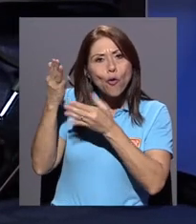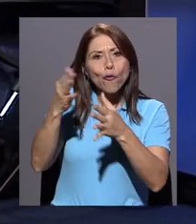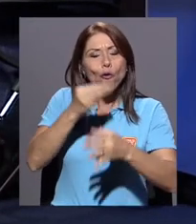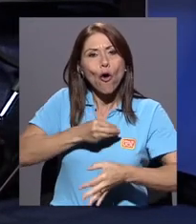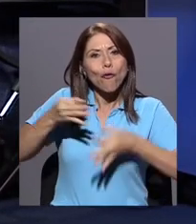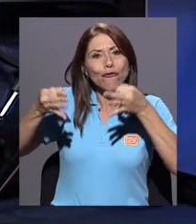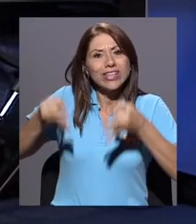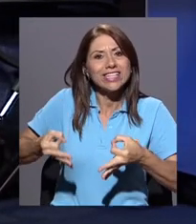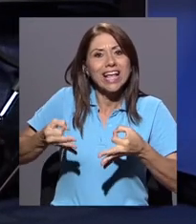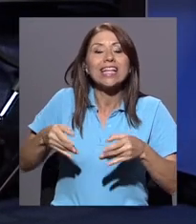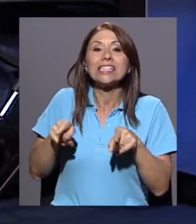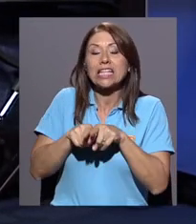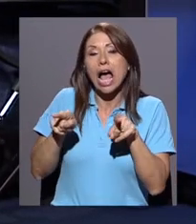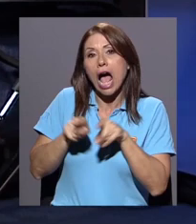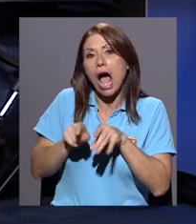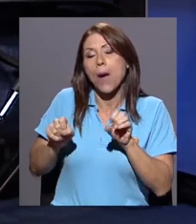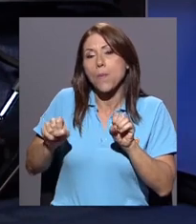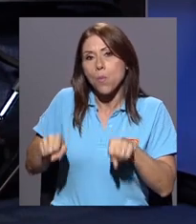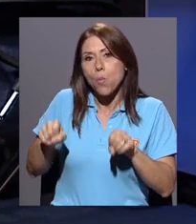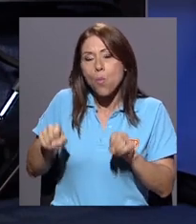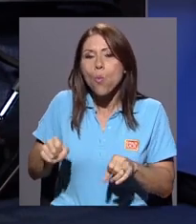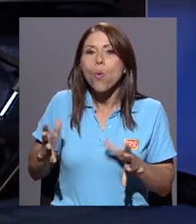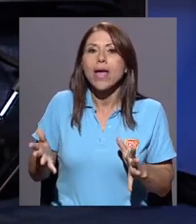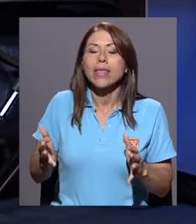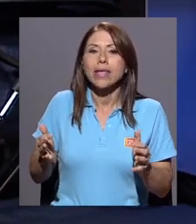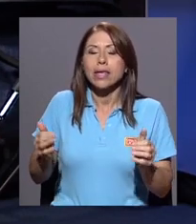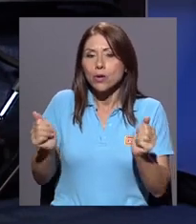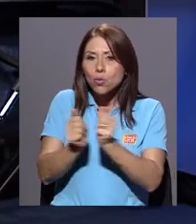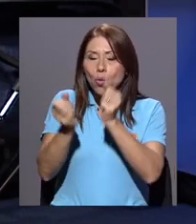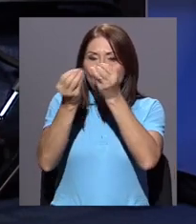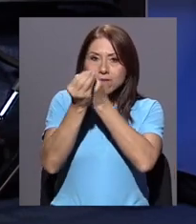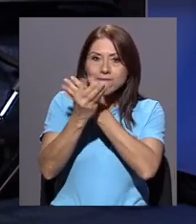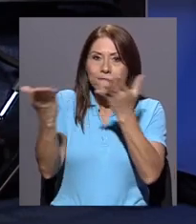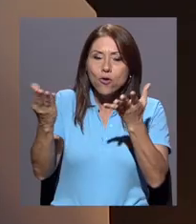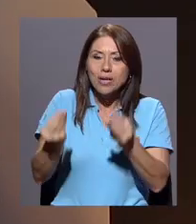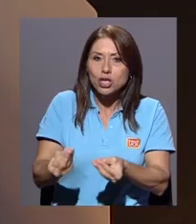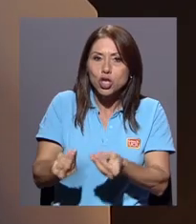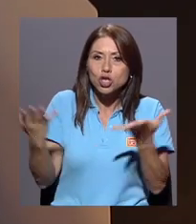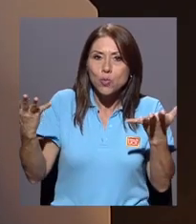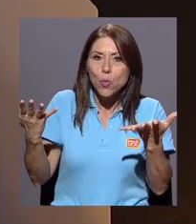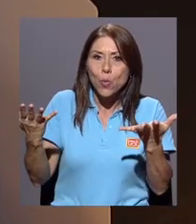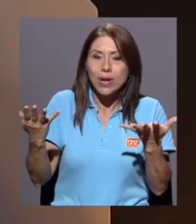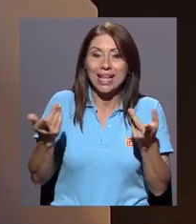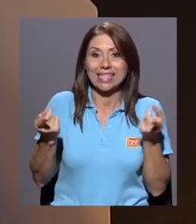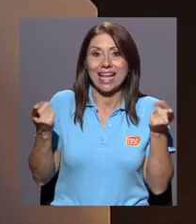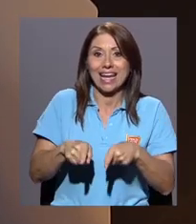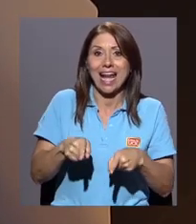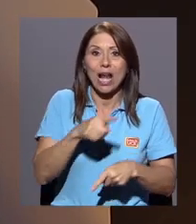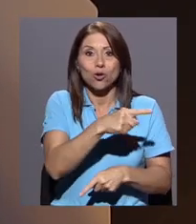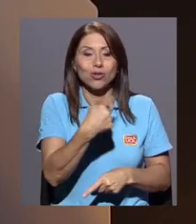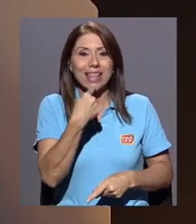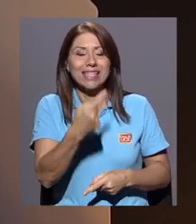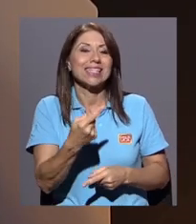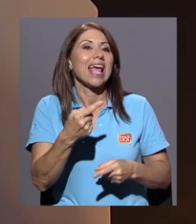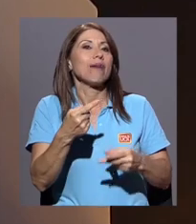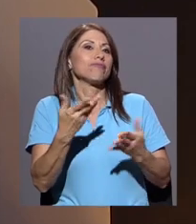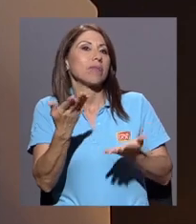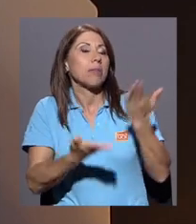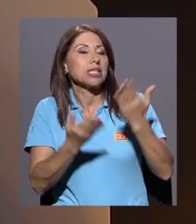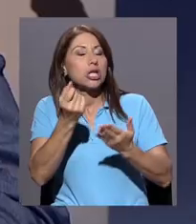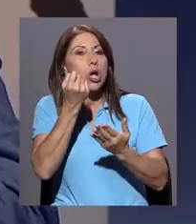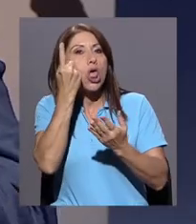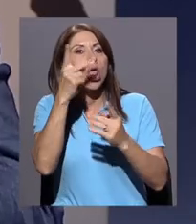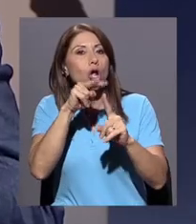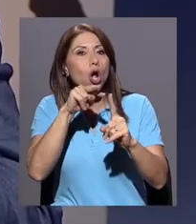también, mediante esas informaciones públicas, generar lo que ahora usted planteaba como conceptos